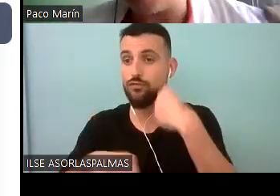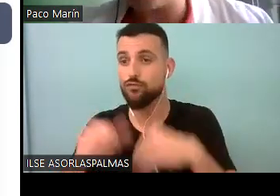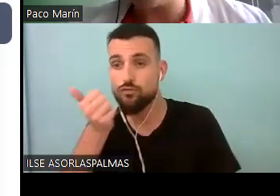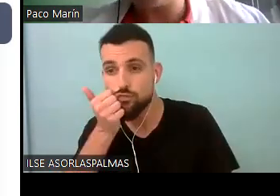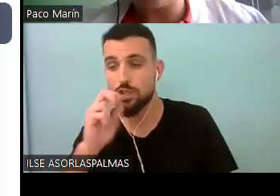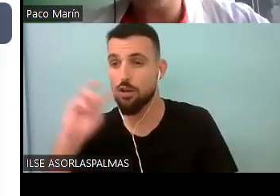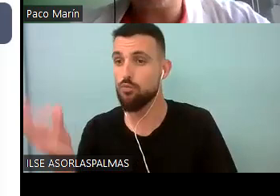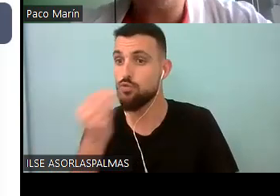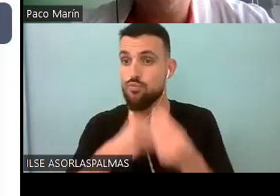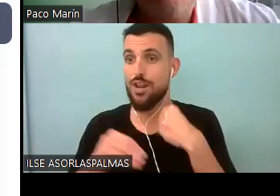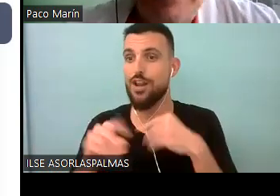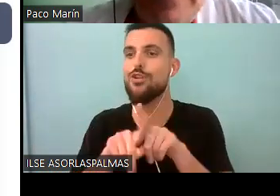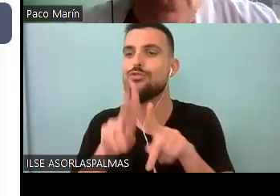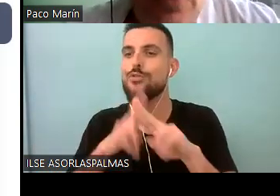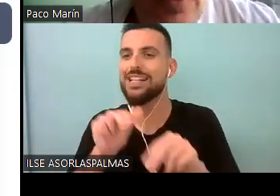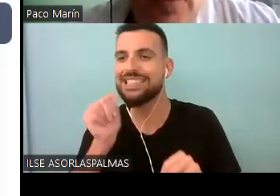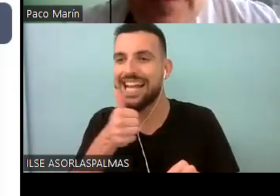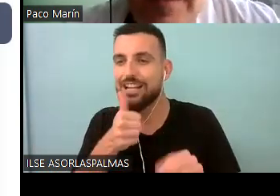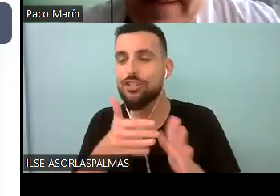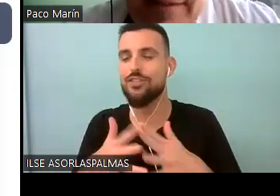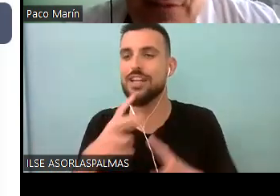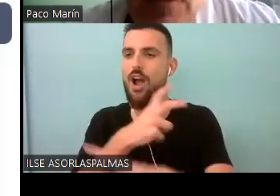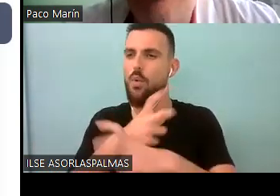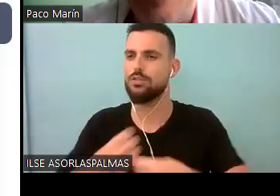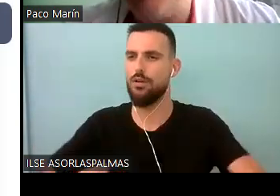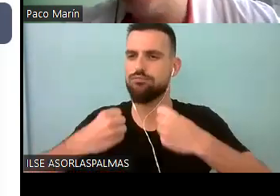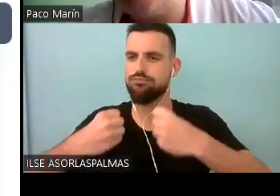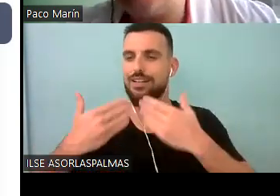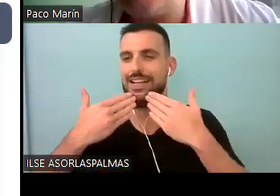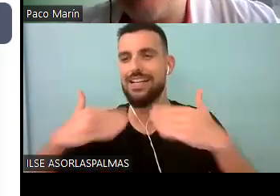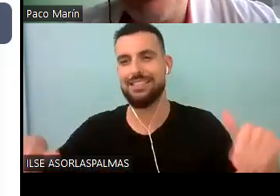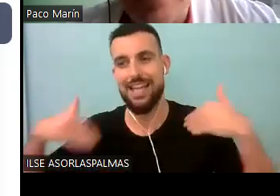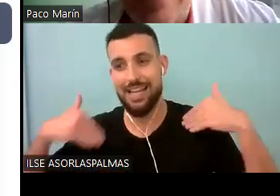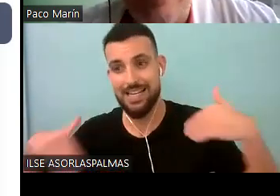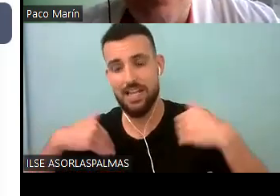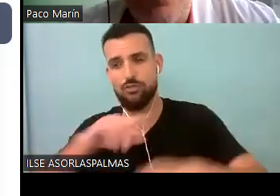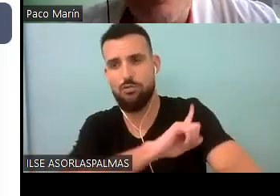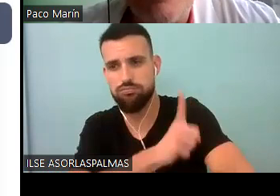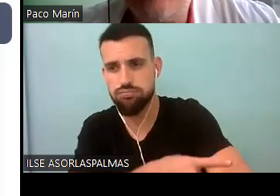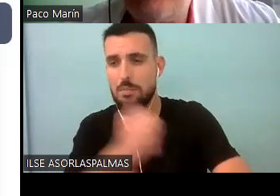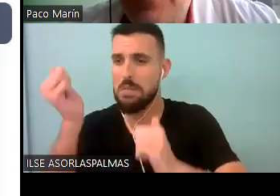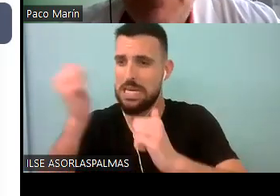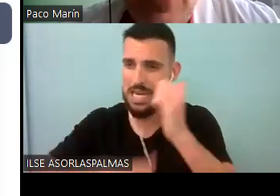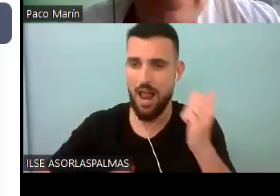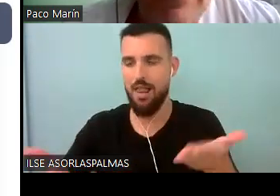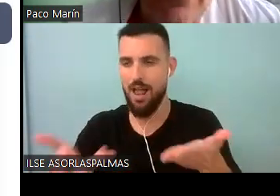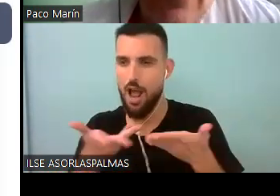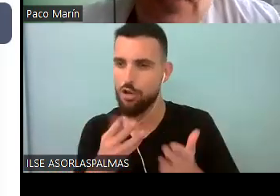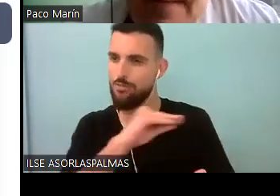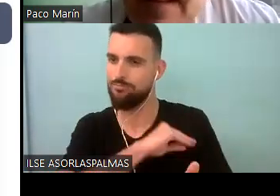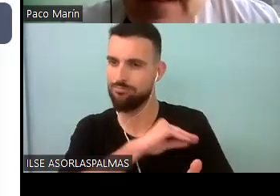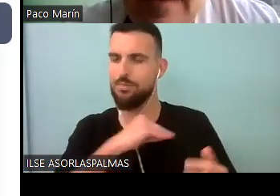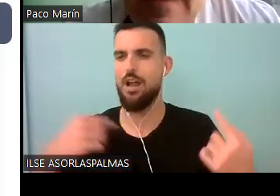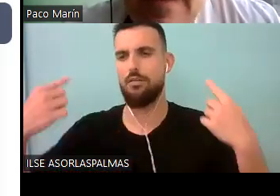el secreto, es el gran secreto para tener unos huesos fuertes, es el ejercicio físico, además de un aporte adecuado de minerales, como comentábamos, pero el ejercicio